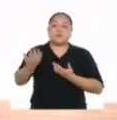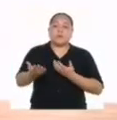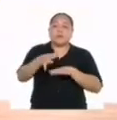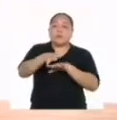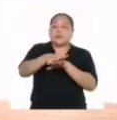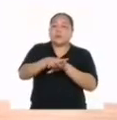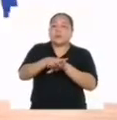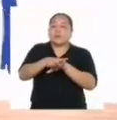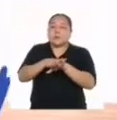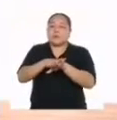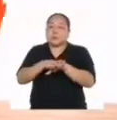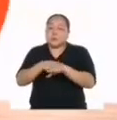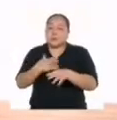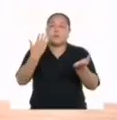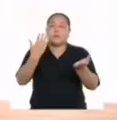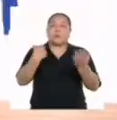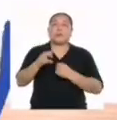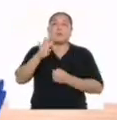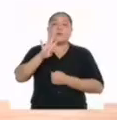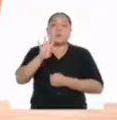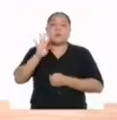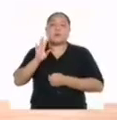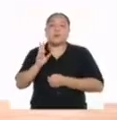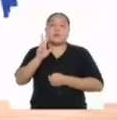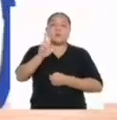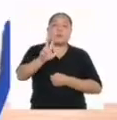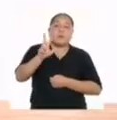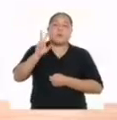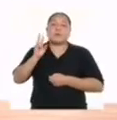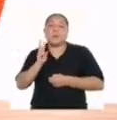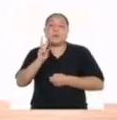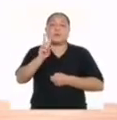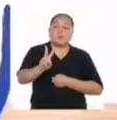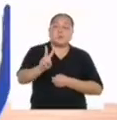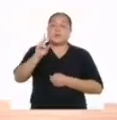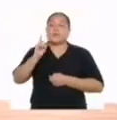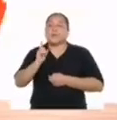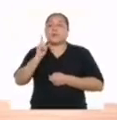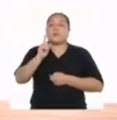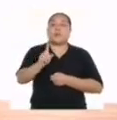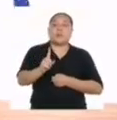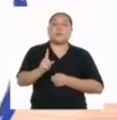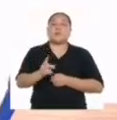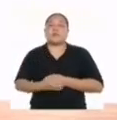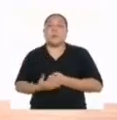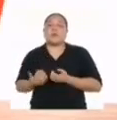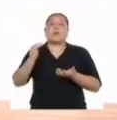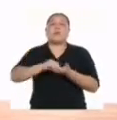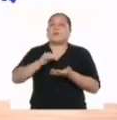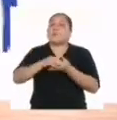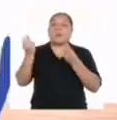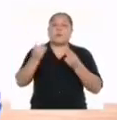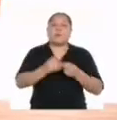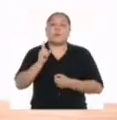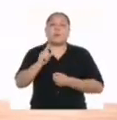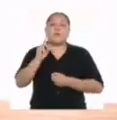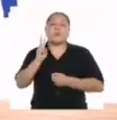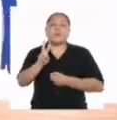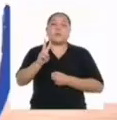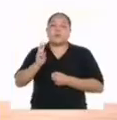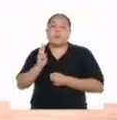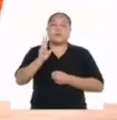hacerlo lentamente, lento, ¿ah? 4, 3, 2, 1, aumentamos el ritmo, vamos,